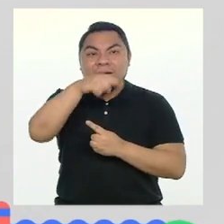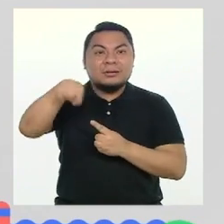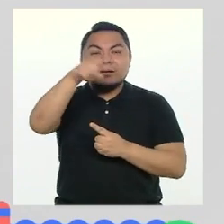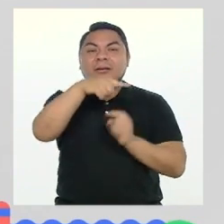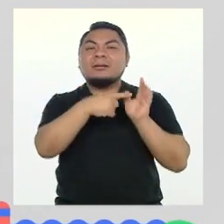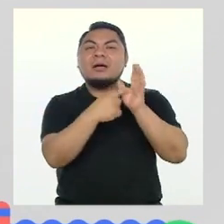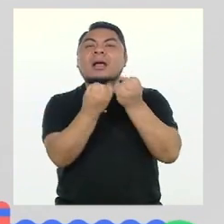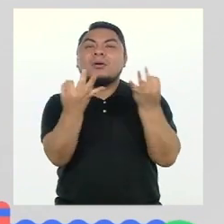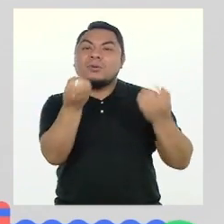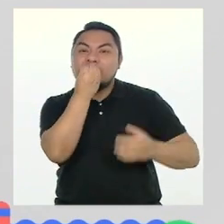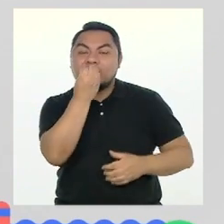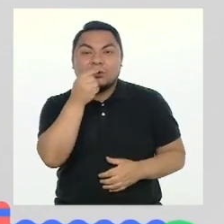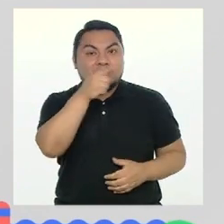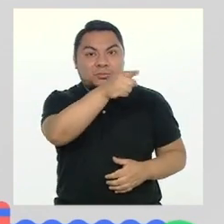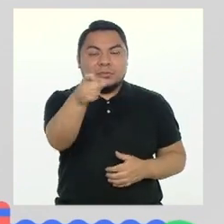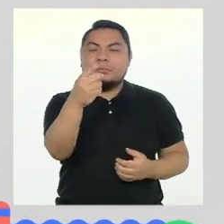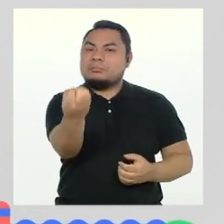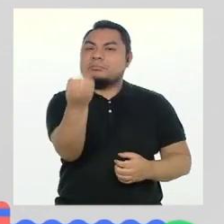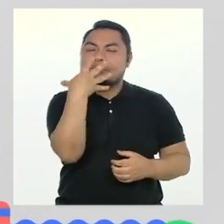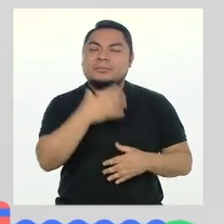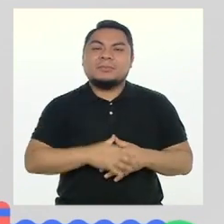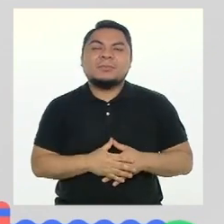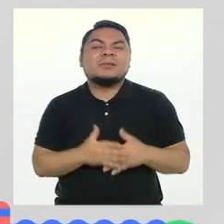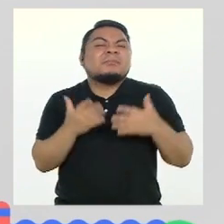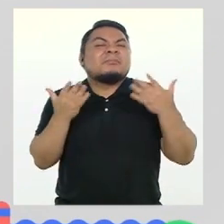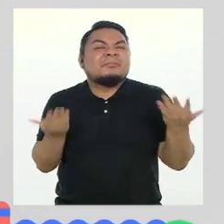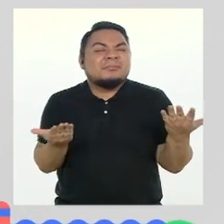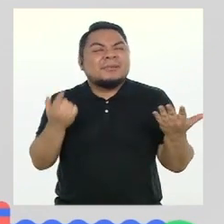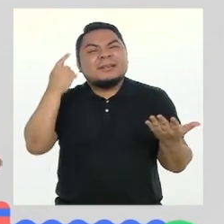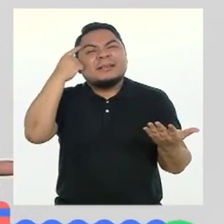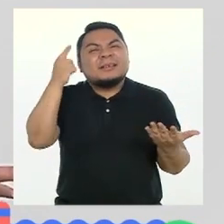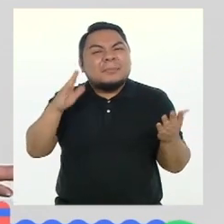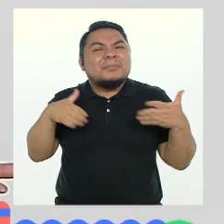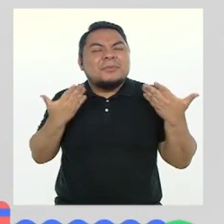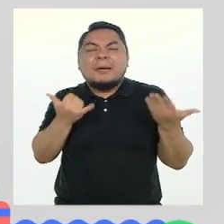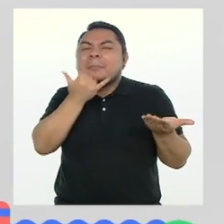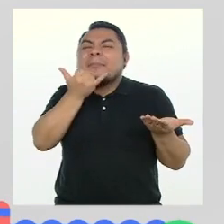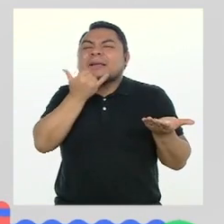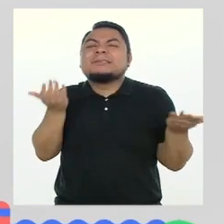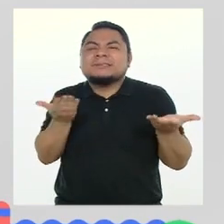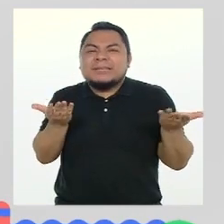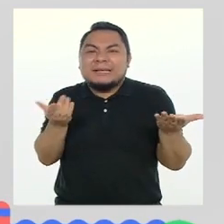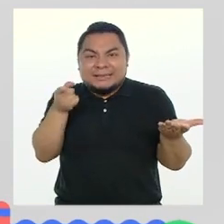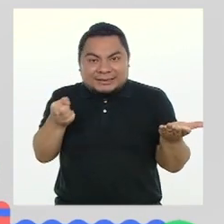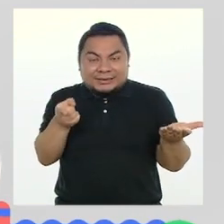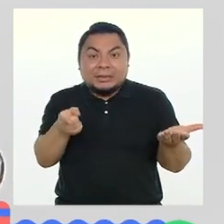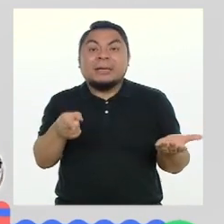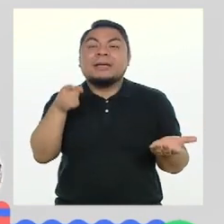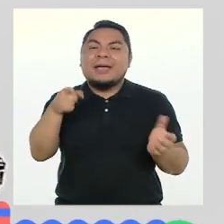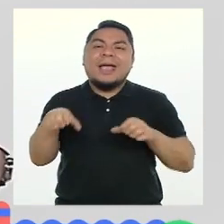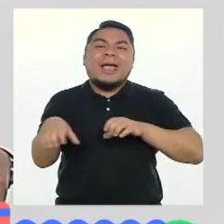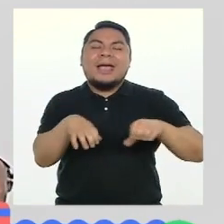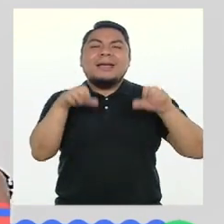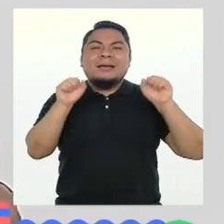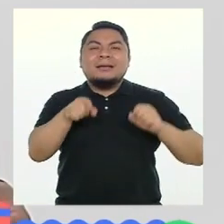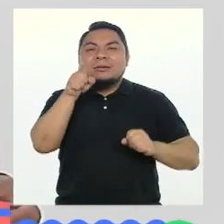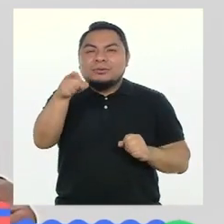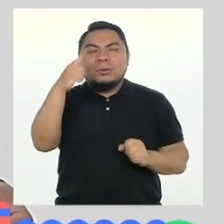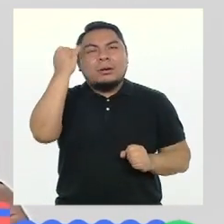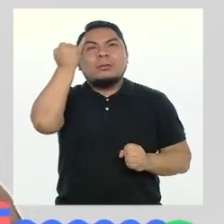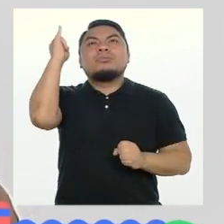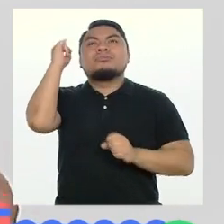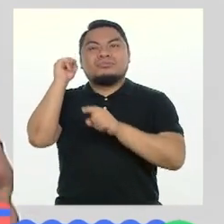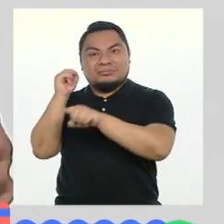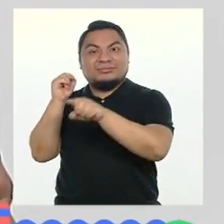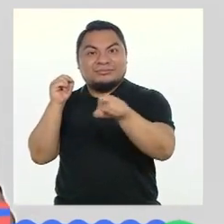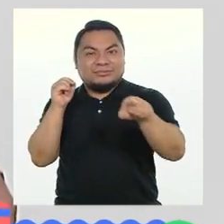algunos alimentos y ustedes me dirán qué creen que podría pasar. Eso es hacer una